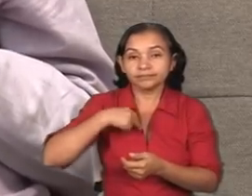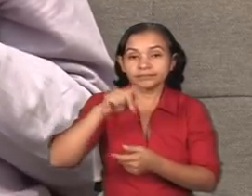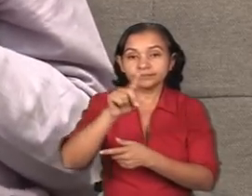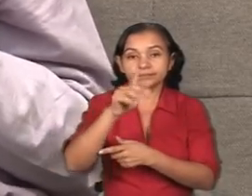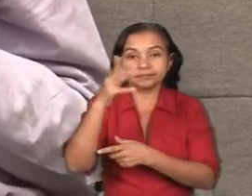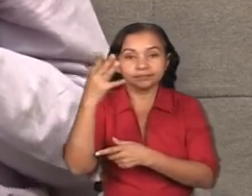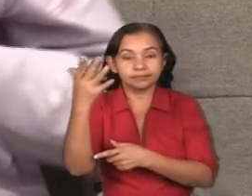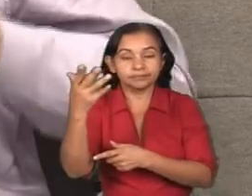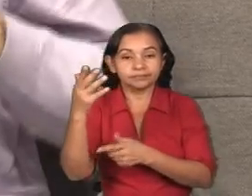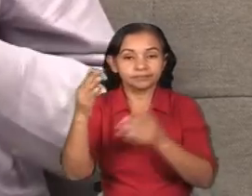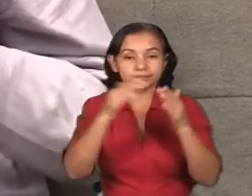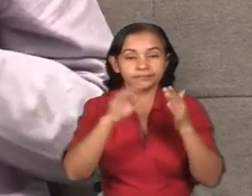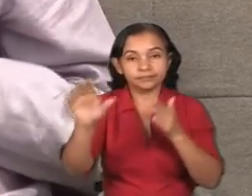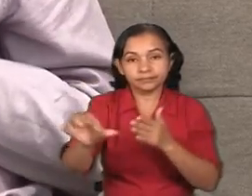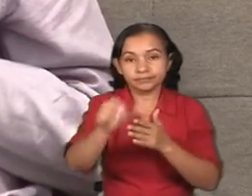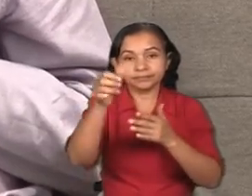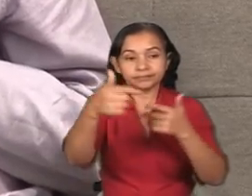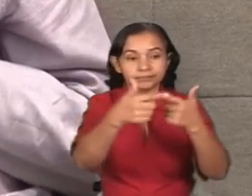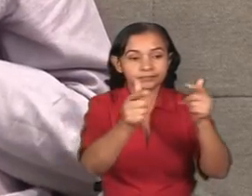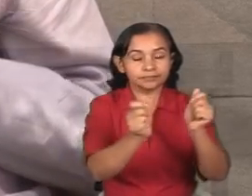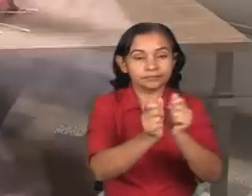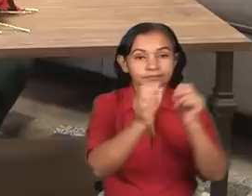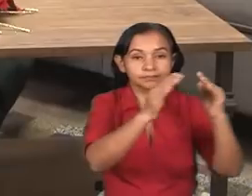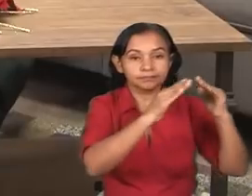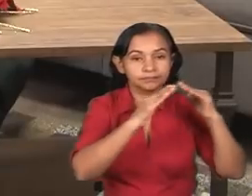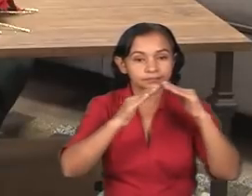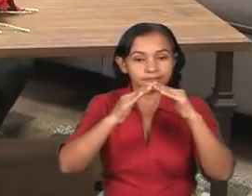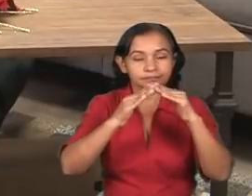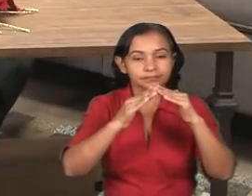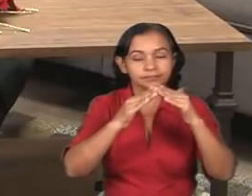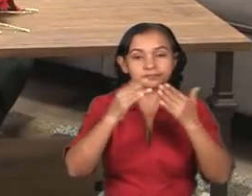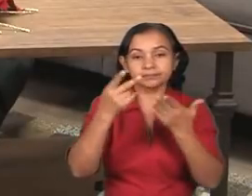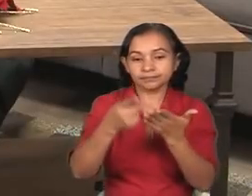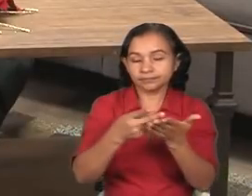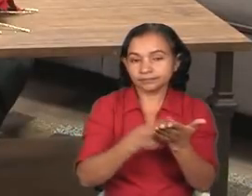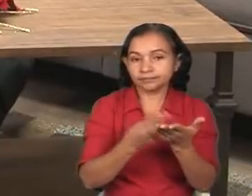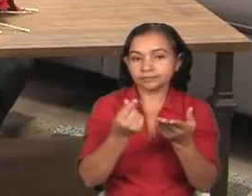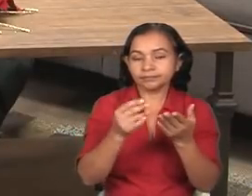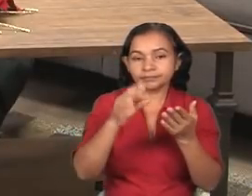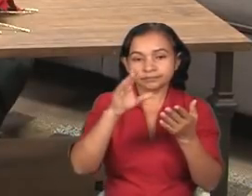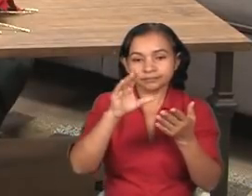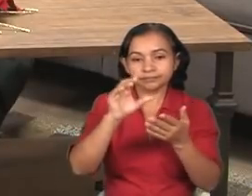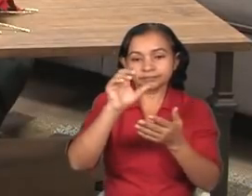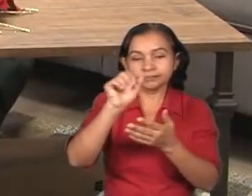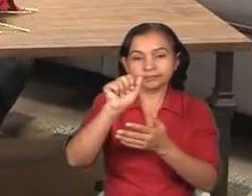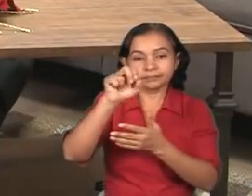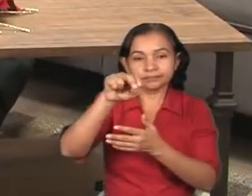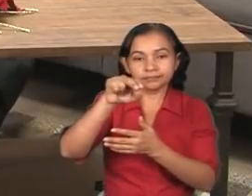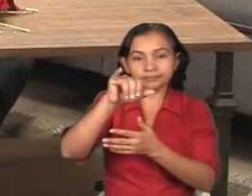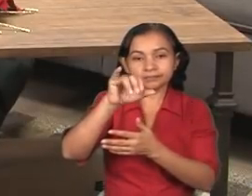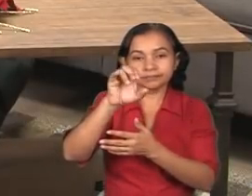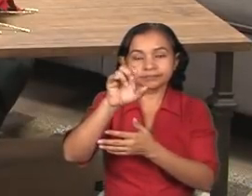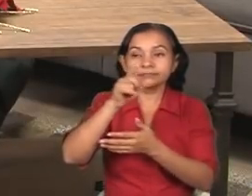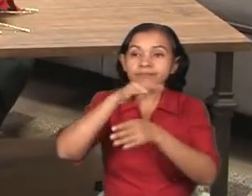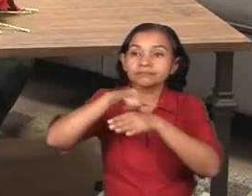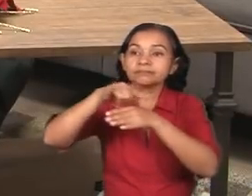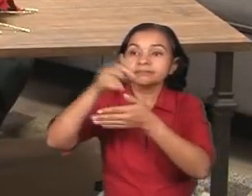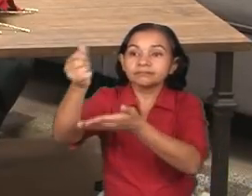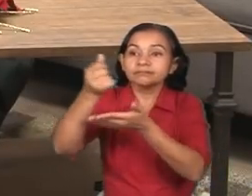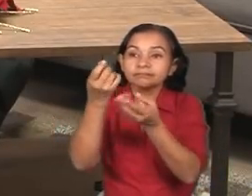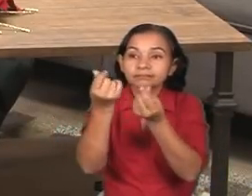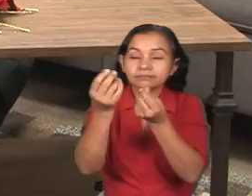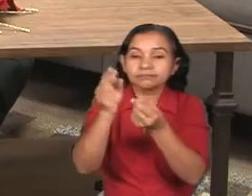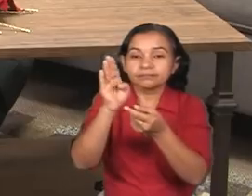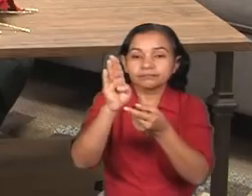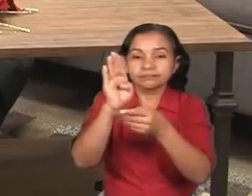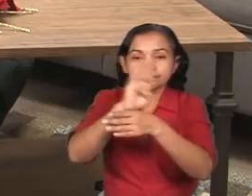ciudades, comenzamos a preparar otro bloque de ciudades, y Hacienda, con Cancillería, trabajando en la búsqueda de los recursos financieros, con el